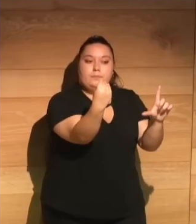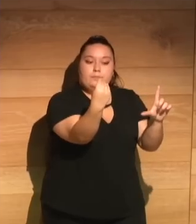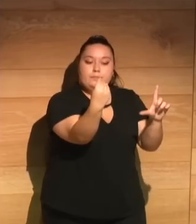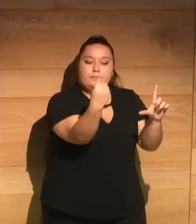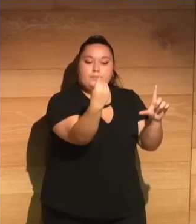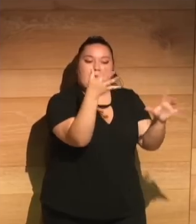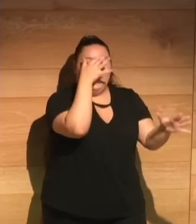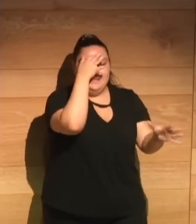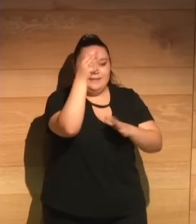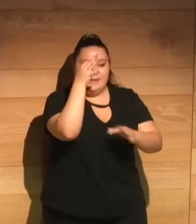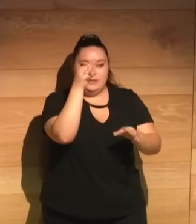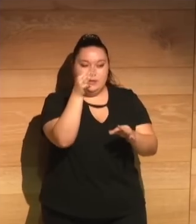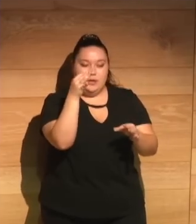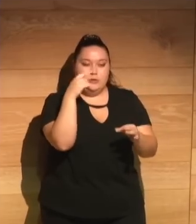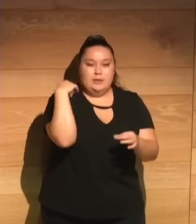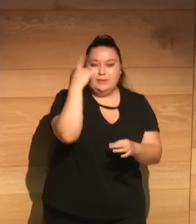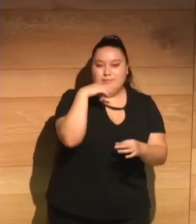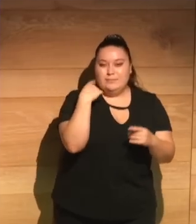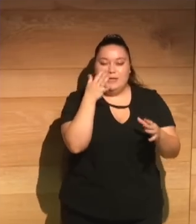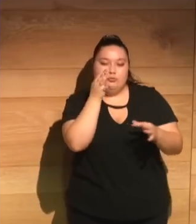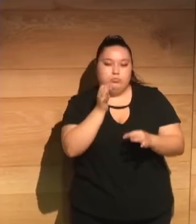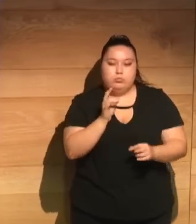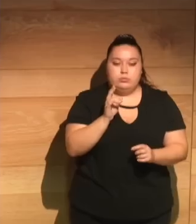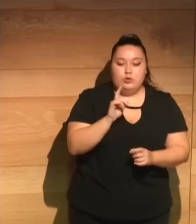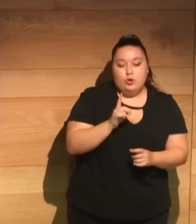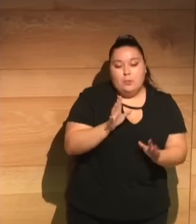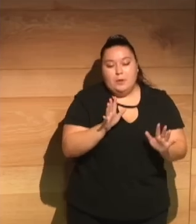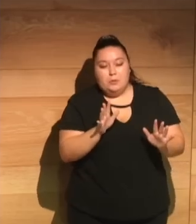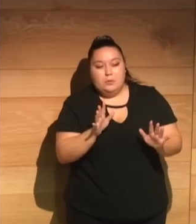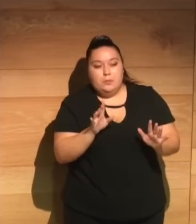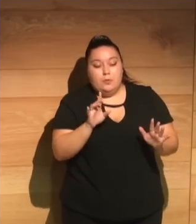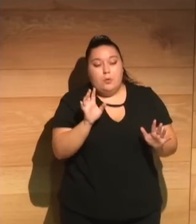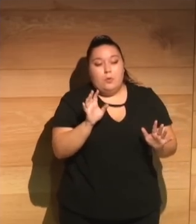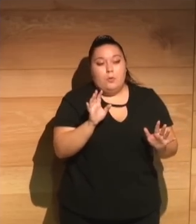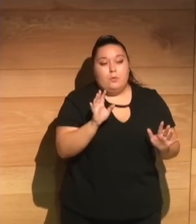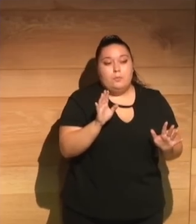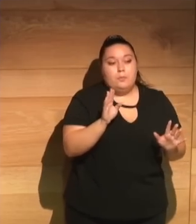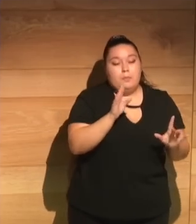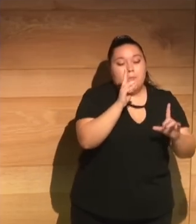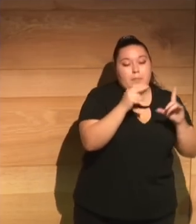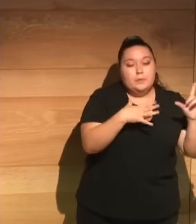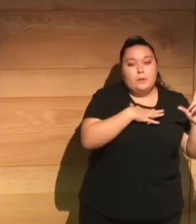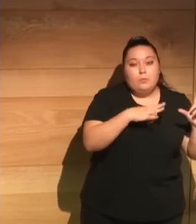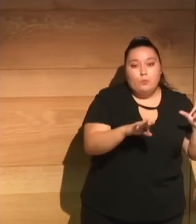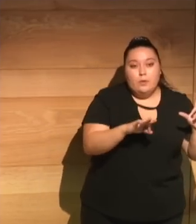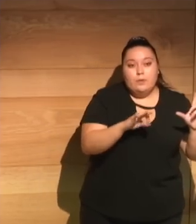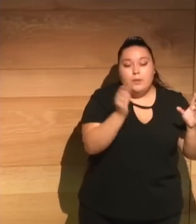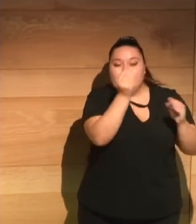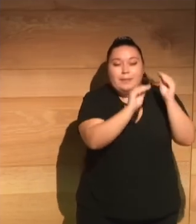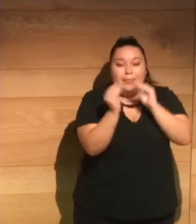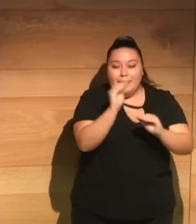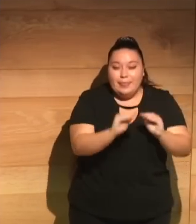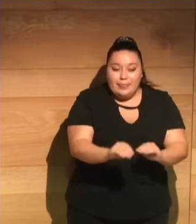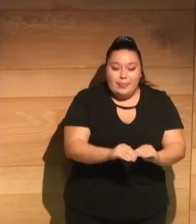los detalles de los rasgos, nada por el estilo, que después o bien permitían pintar encima y completar a partir de esa